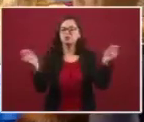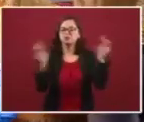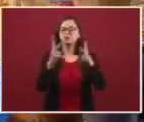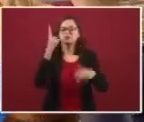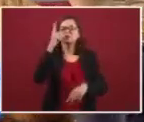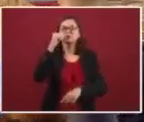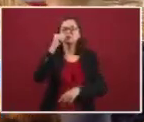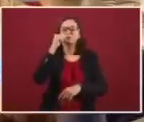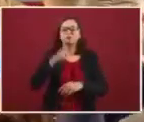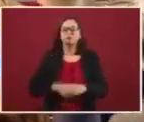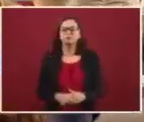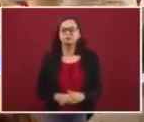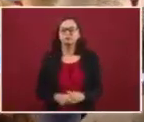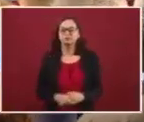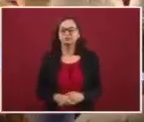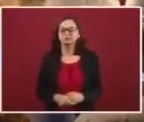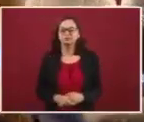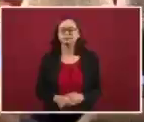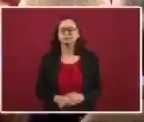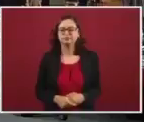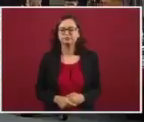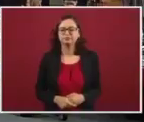mañana.